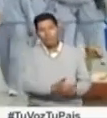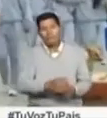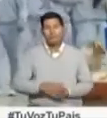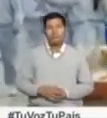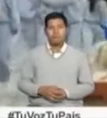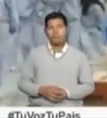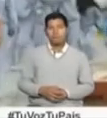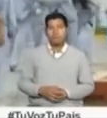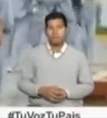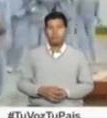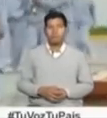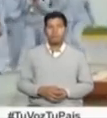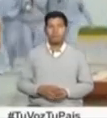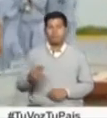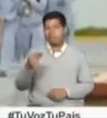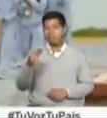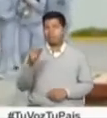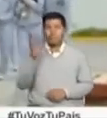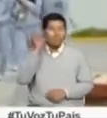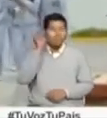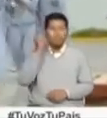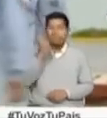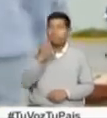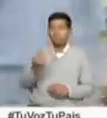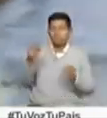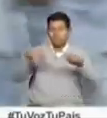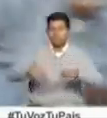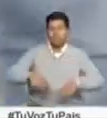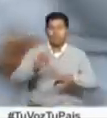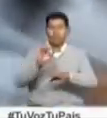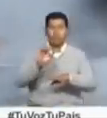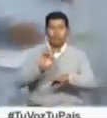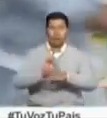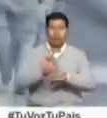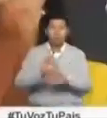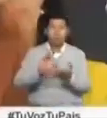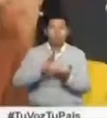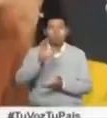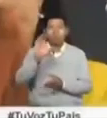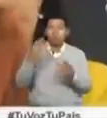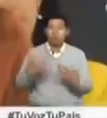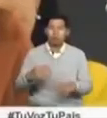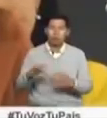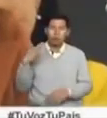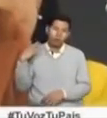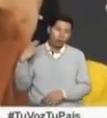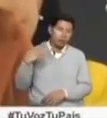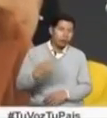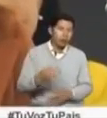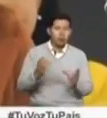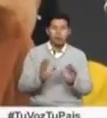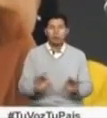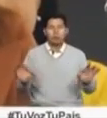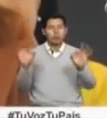Educativa del Milenio, mencionó que en la actualidad en el Ecuador, acudir a una escuela pública es un privilegio. Es una muestra más del